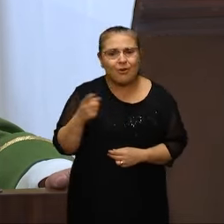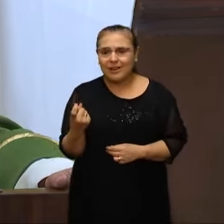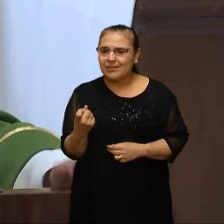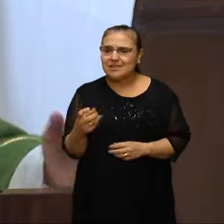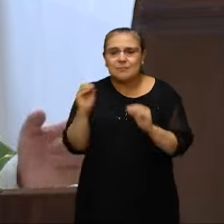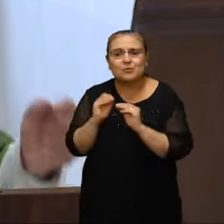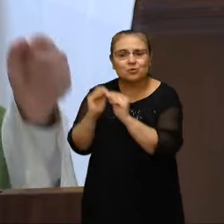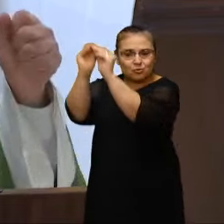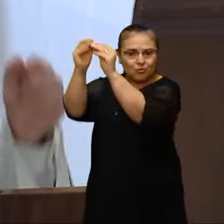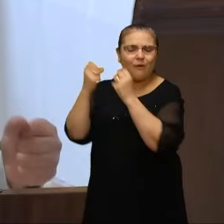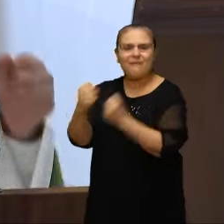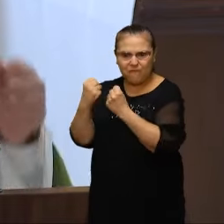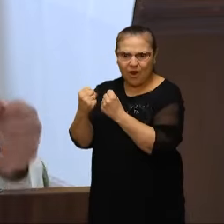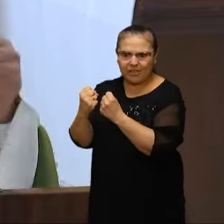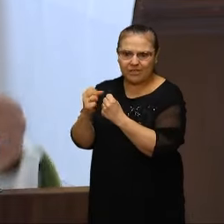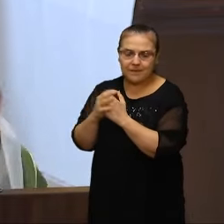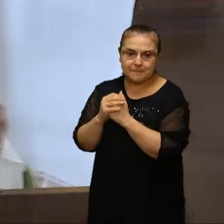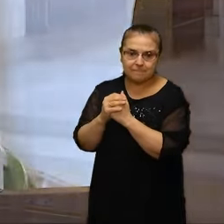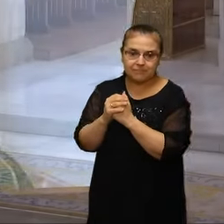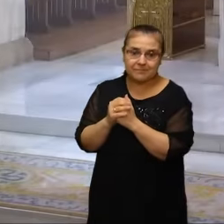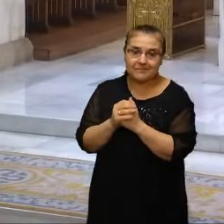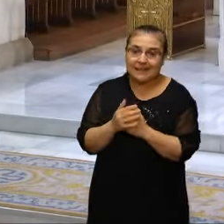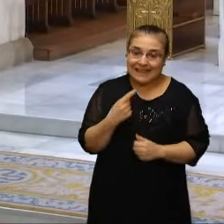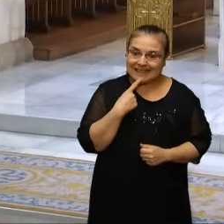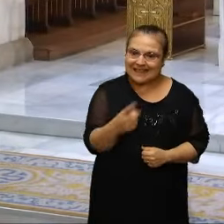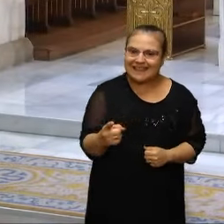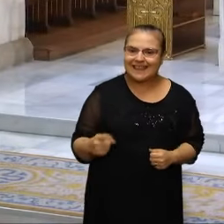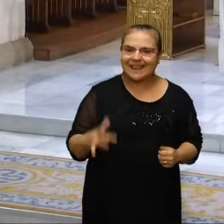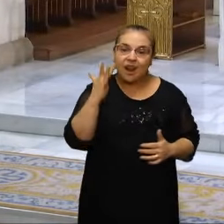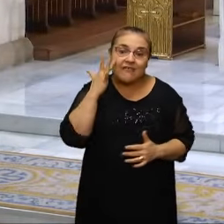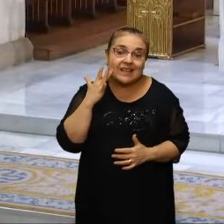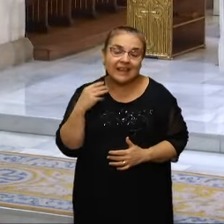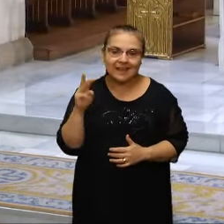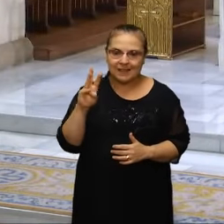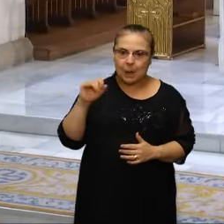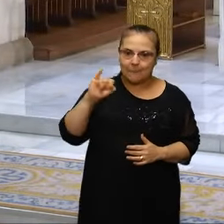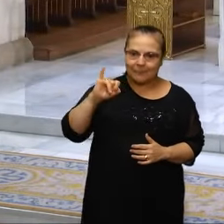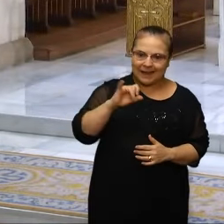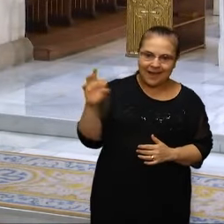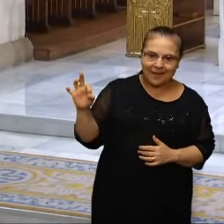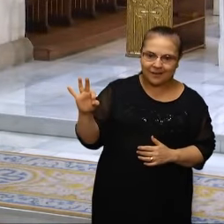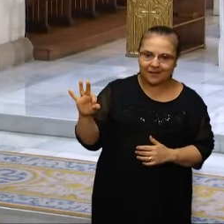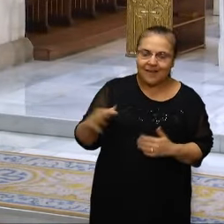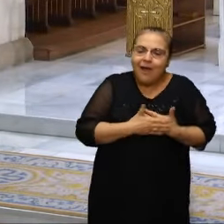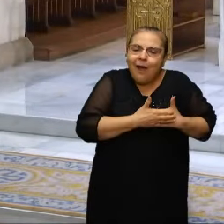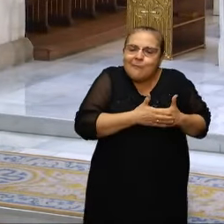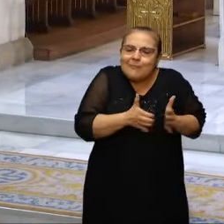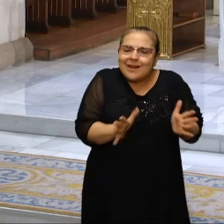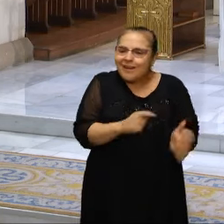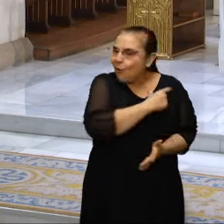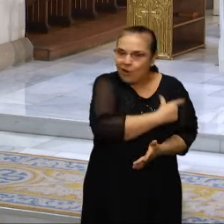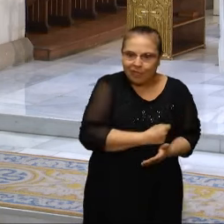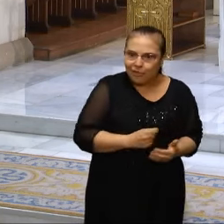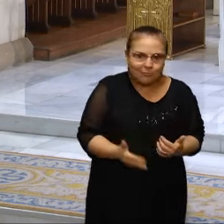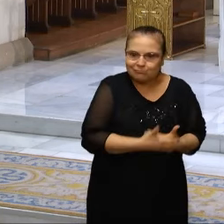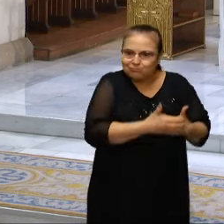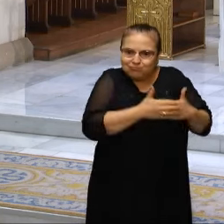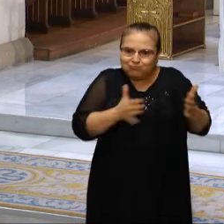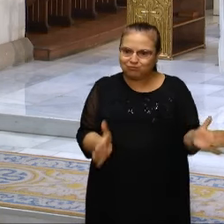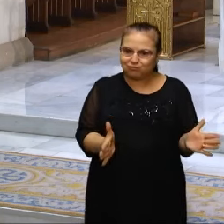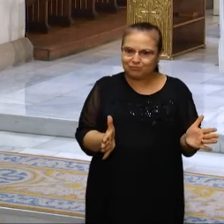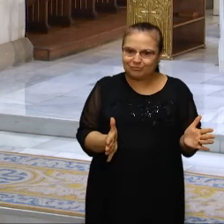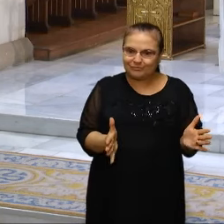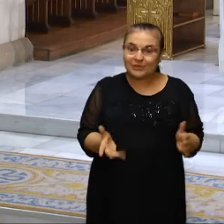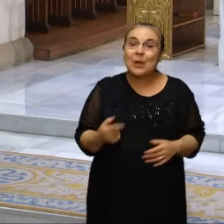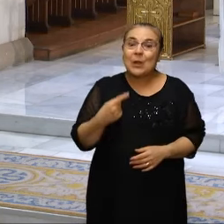fortaleza. Necesitamos de la fortaleza que dijo la Virgen del Pilar. Necesitamos abrir de corazón, de par en par, como decía San Juan